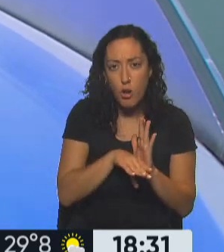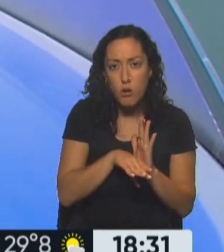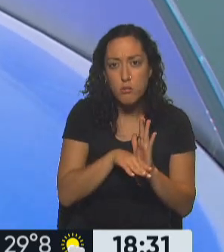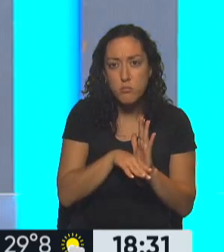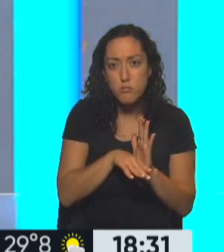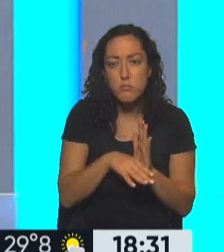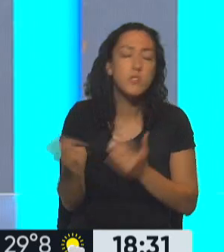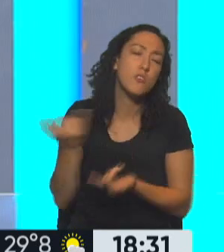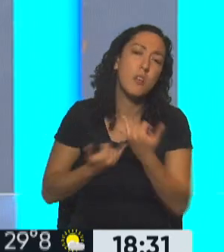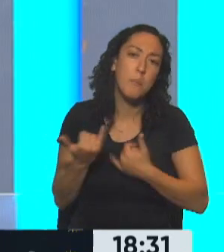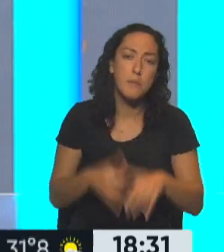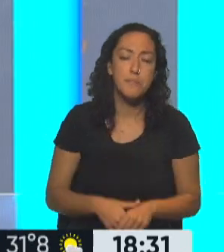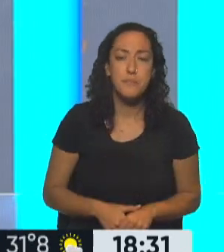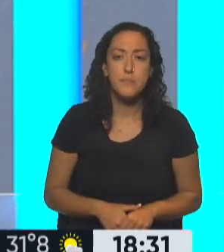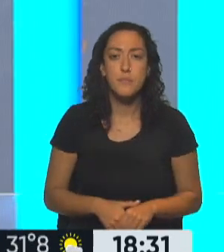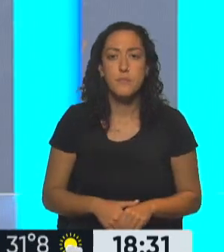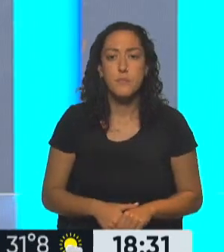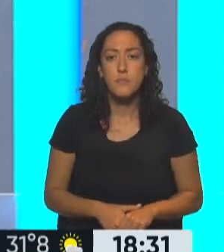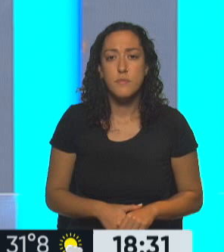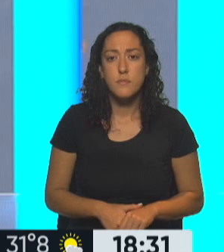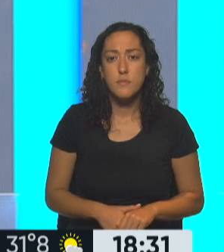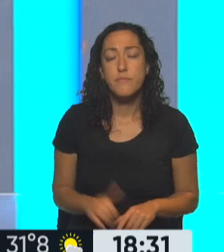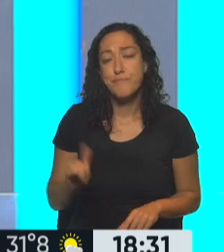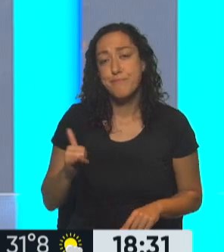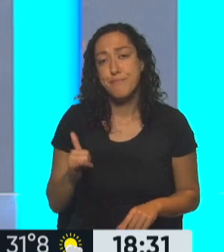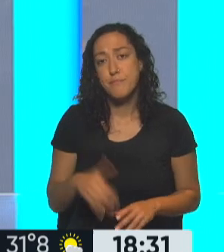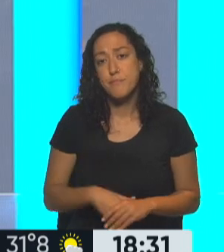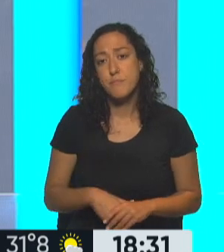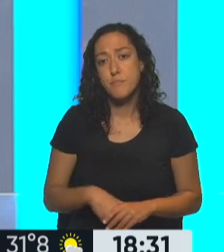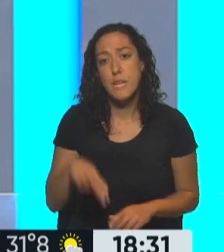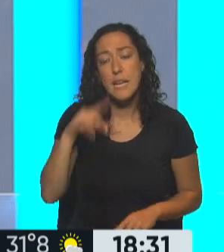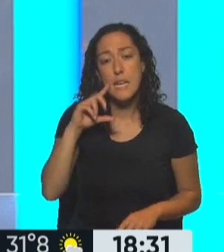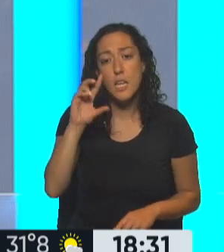contanos. Claro, porque, bueno, Nico